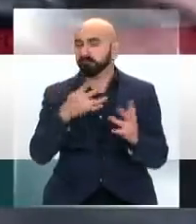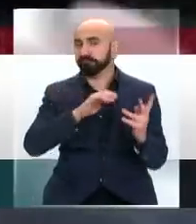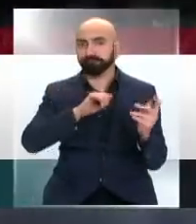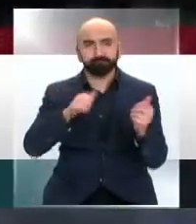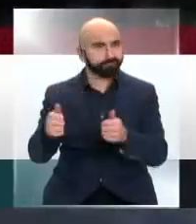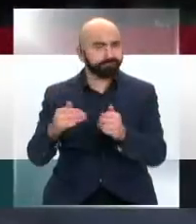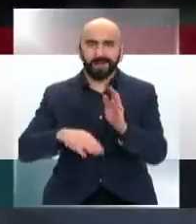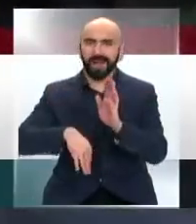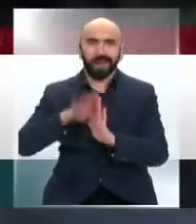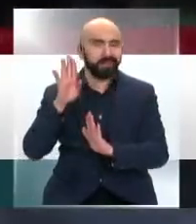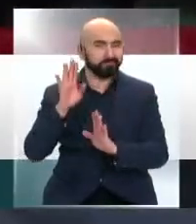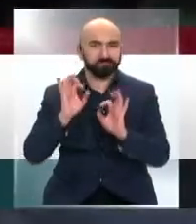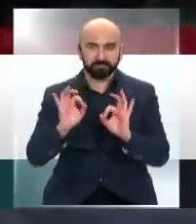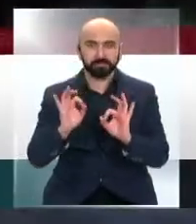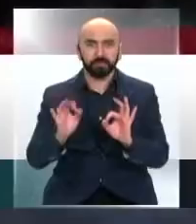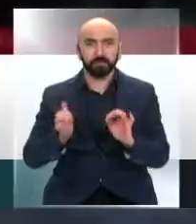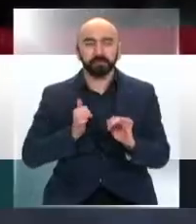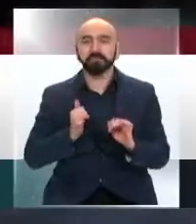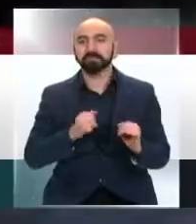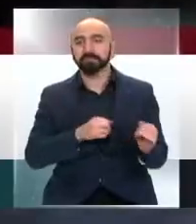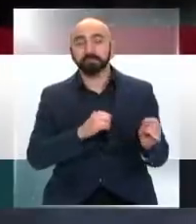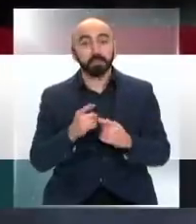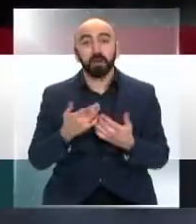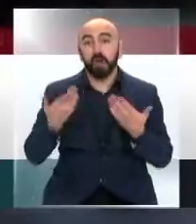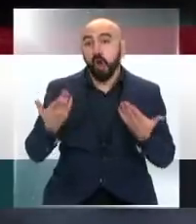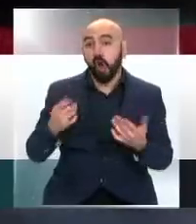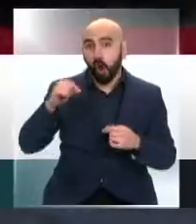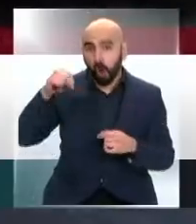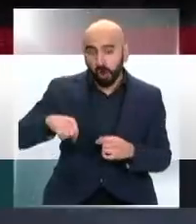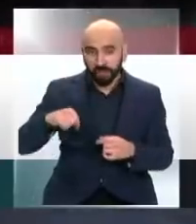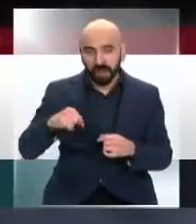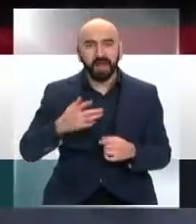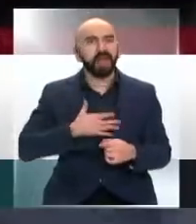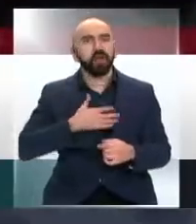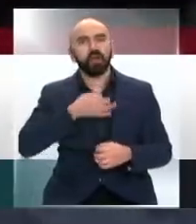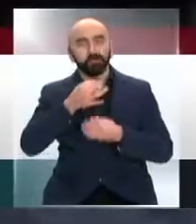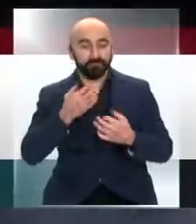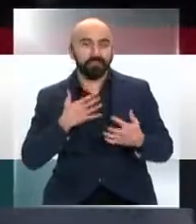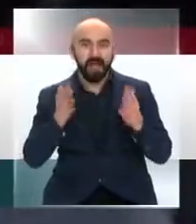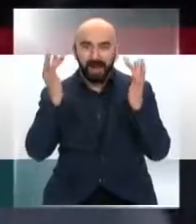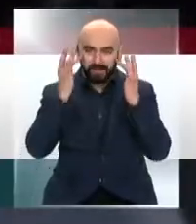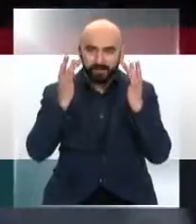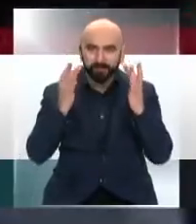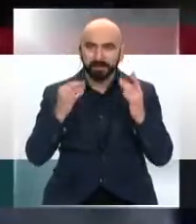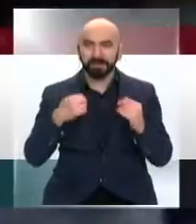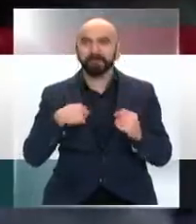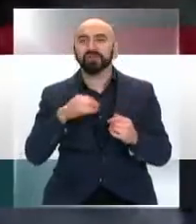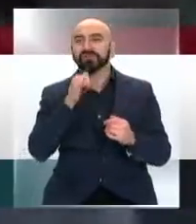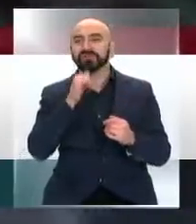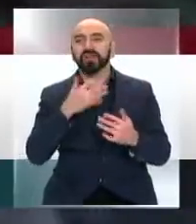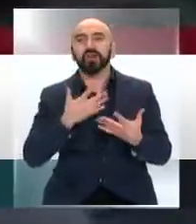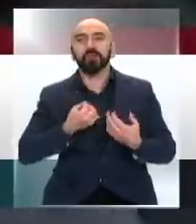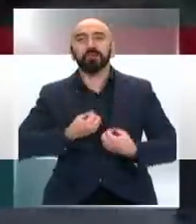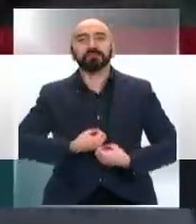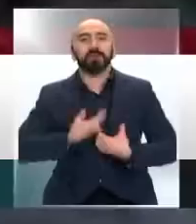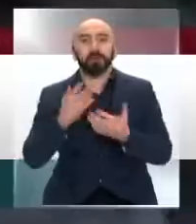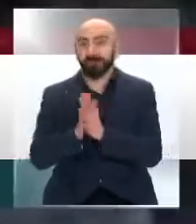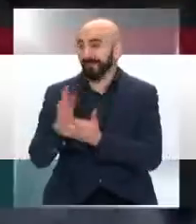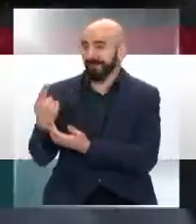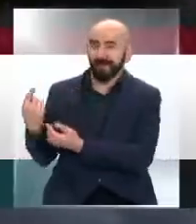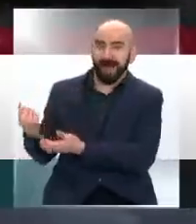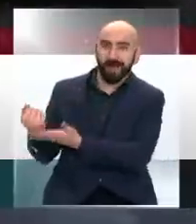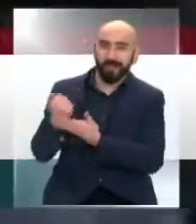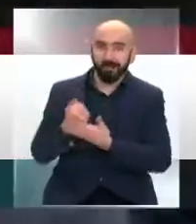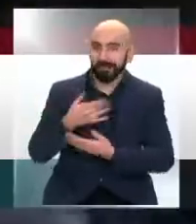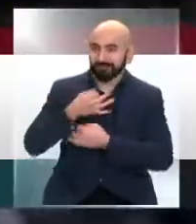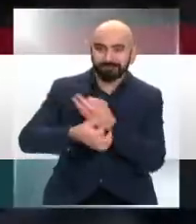Pero hoy día lo que les quiero transmitir, además de esta alegría, que no sé bien cómo expresarla, ve, ayúdame.